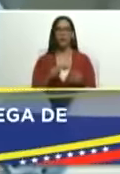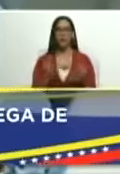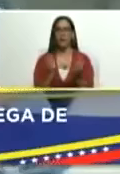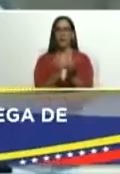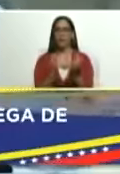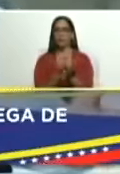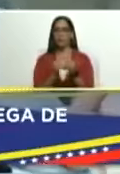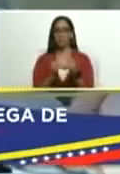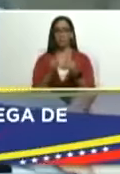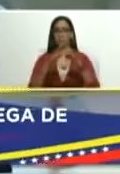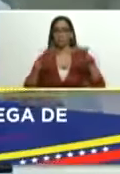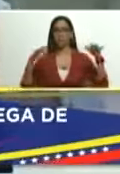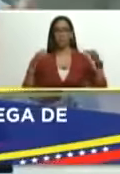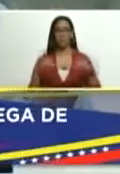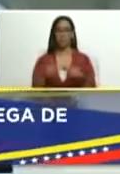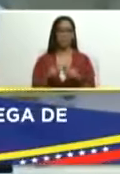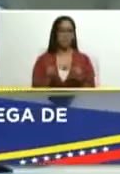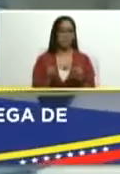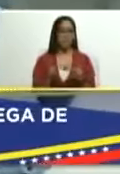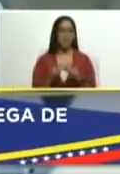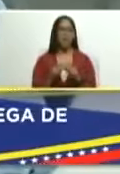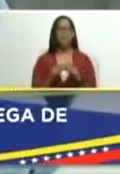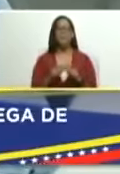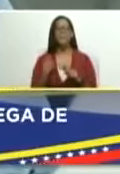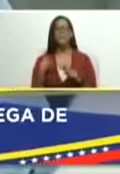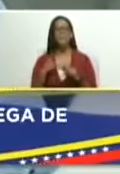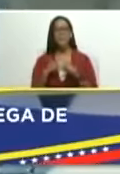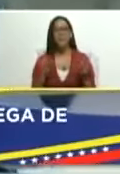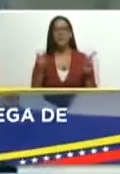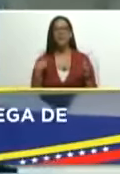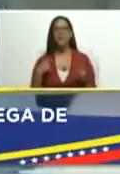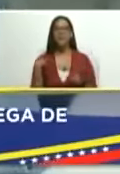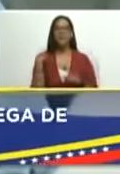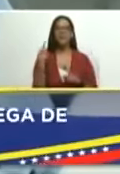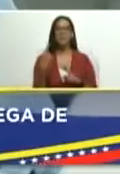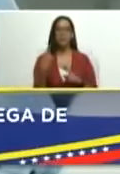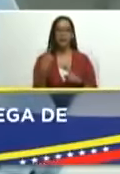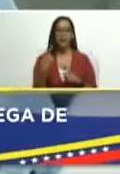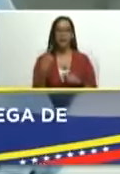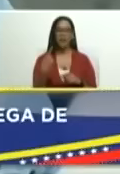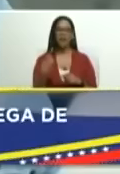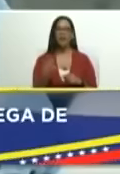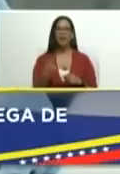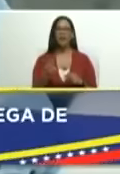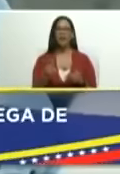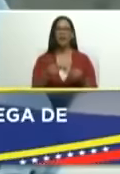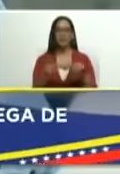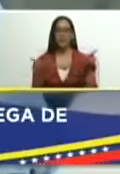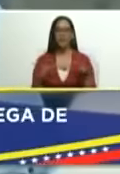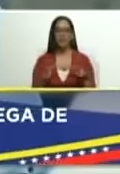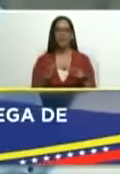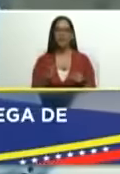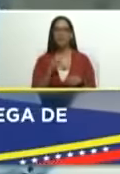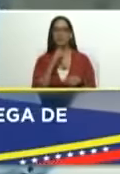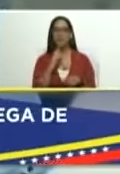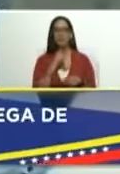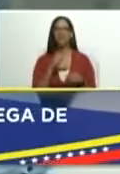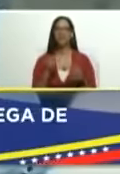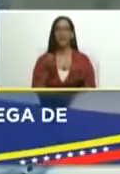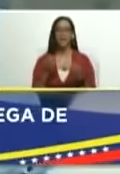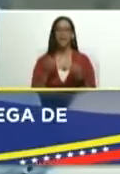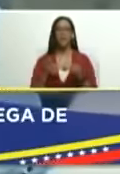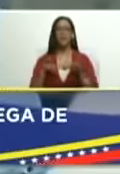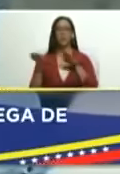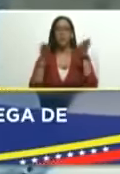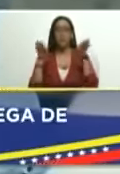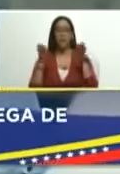preciosos, pero tenemos la principal arma secreta, como usted dice, que es el turismo. Y en función de desarrollar ese